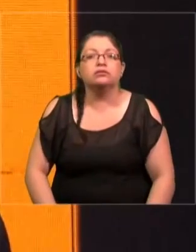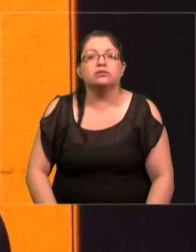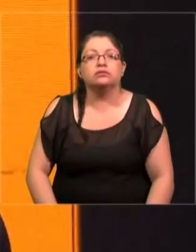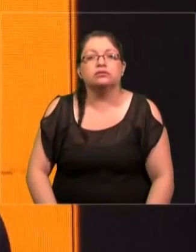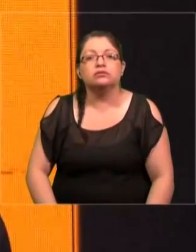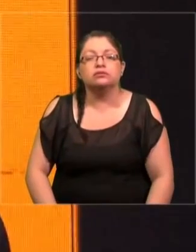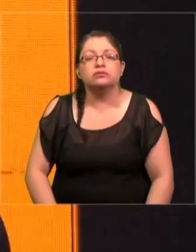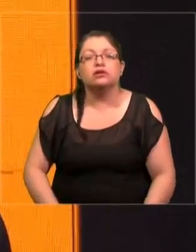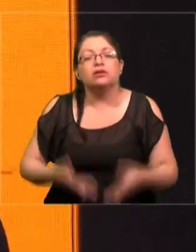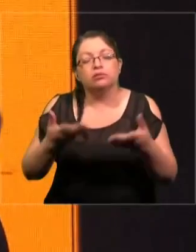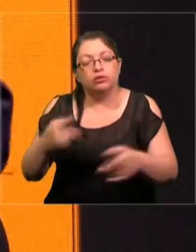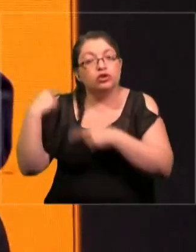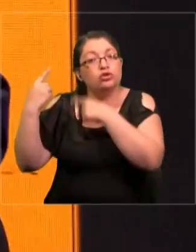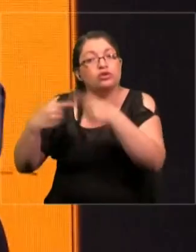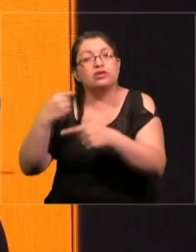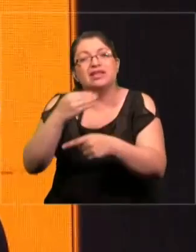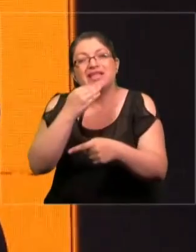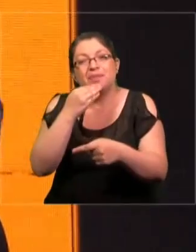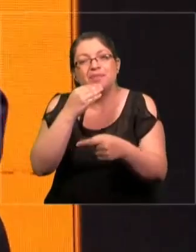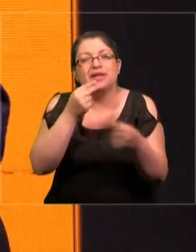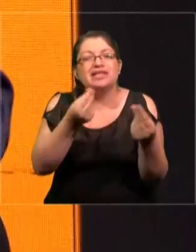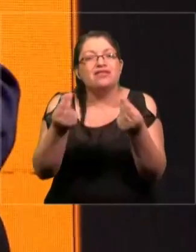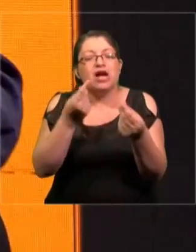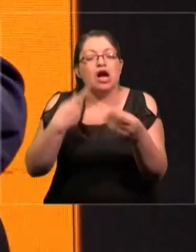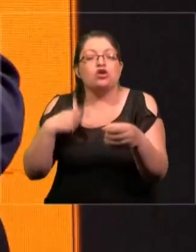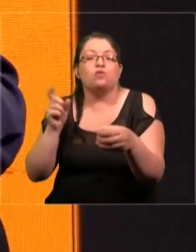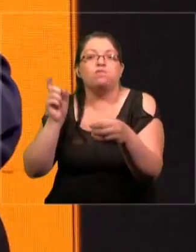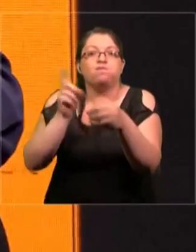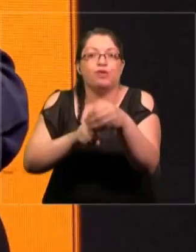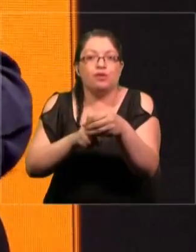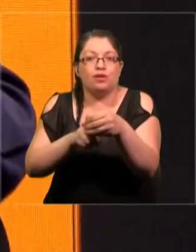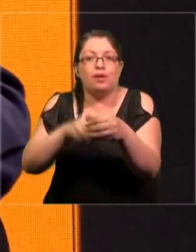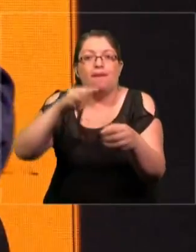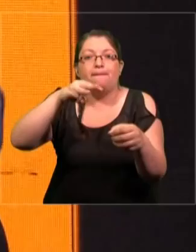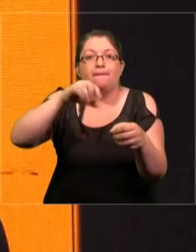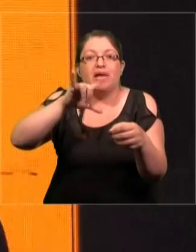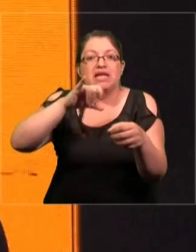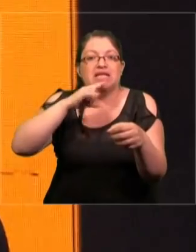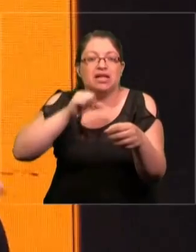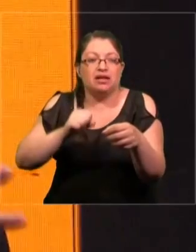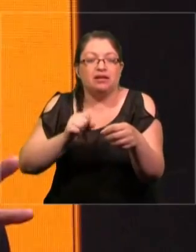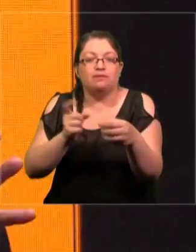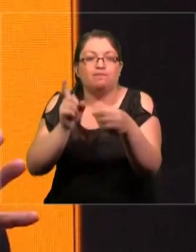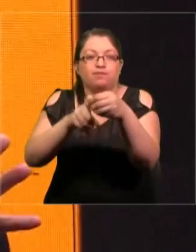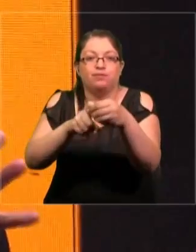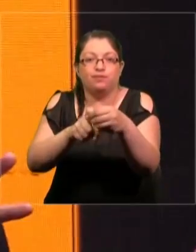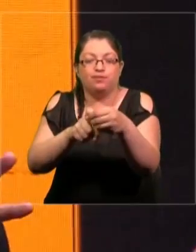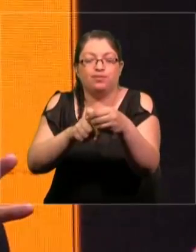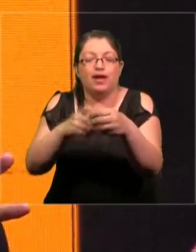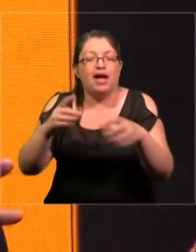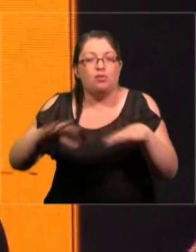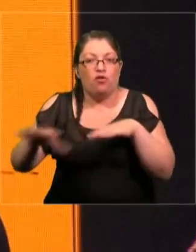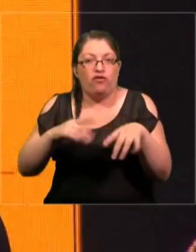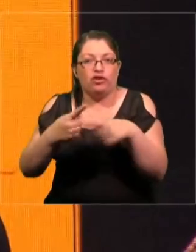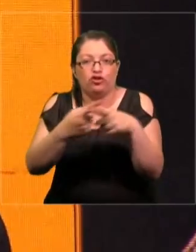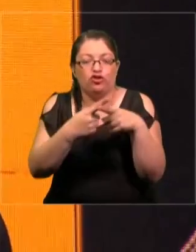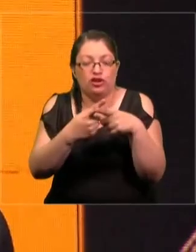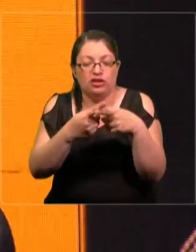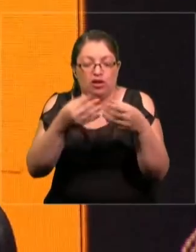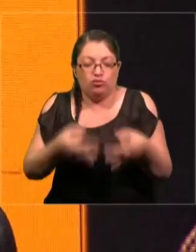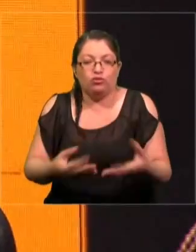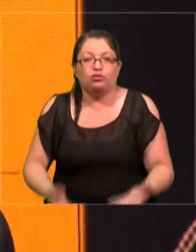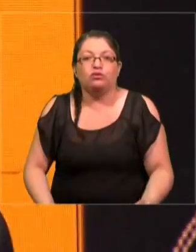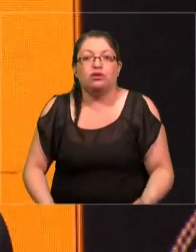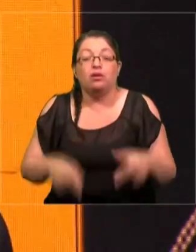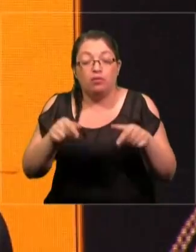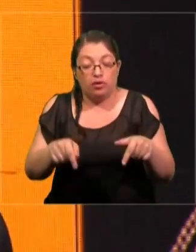Por eso la historia también es militante, milita en el movimiento social que le corresponde. Y por eso la historia